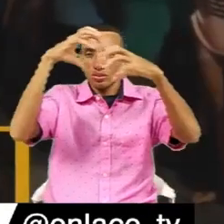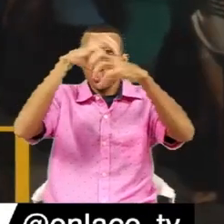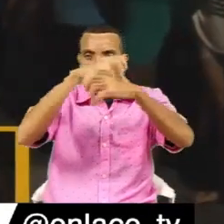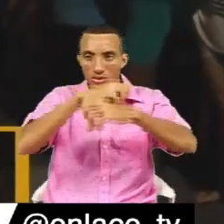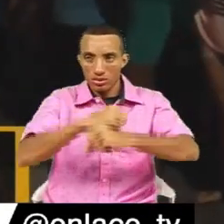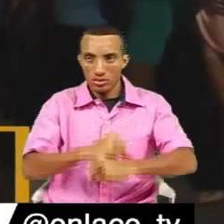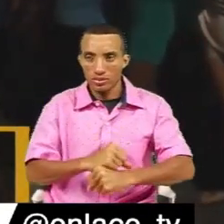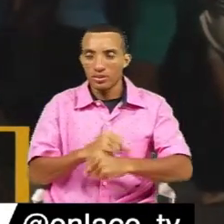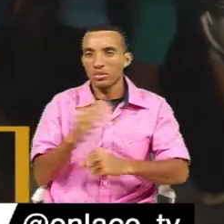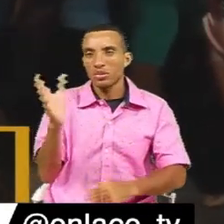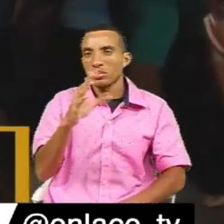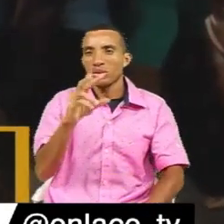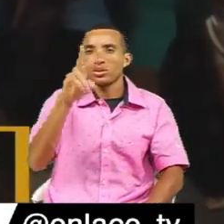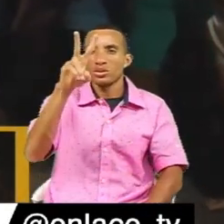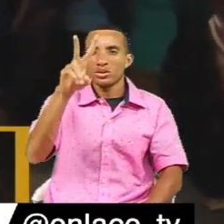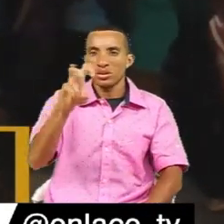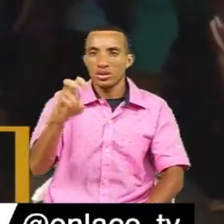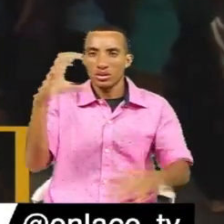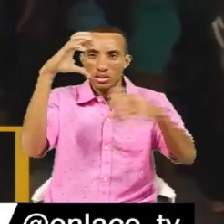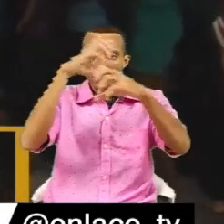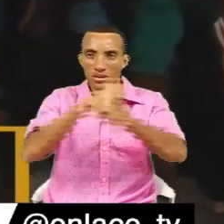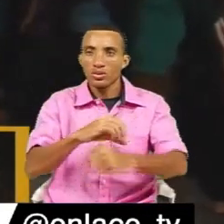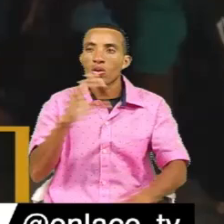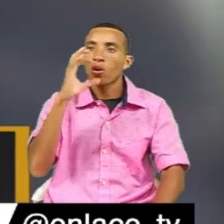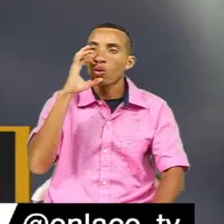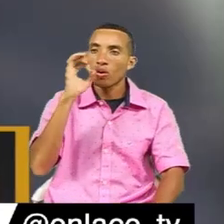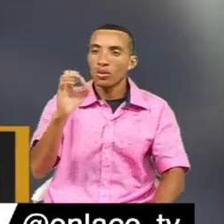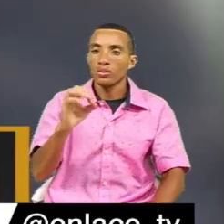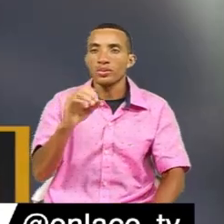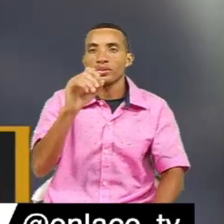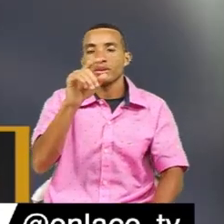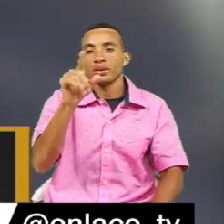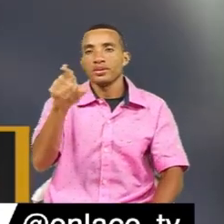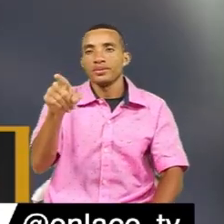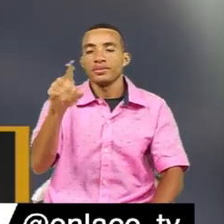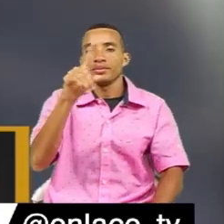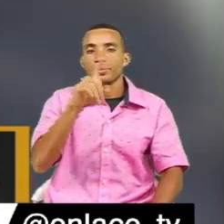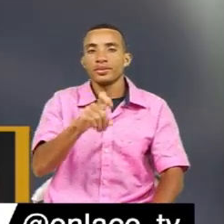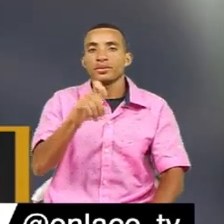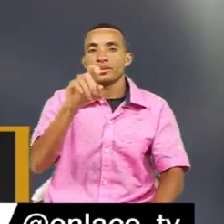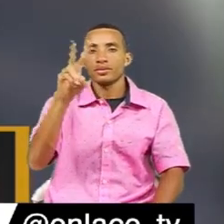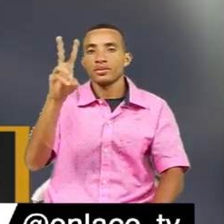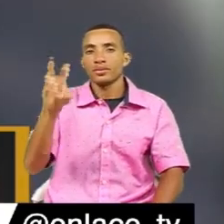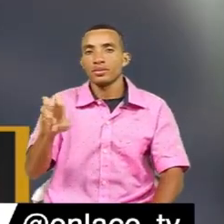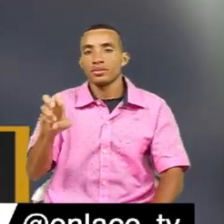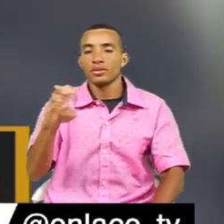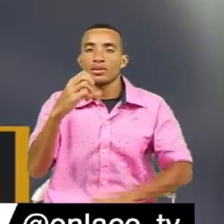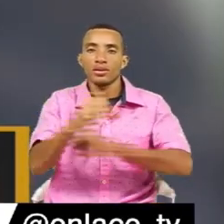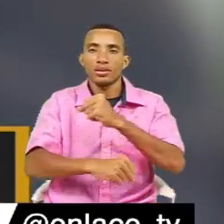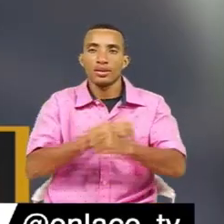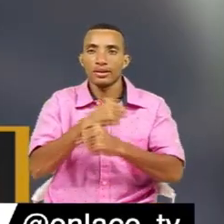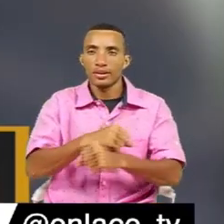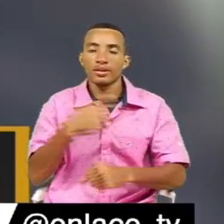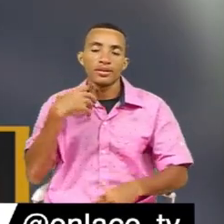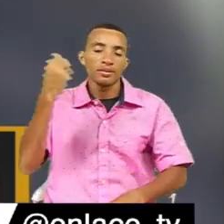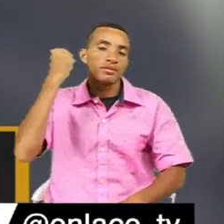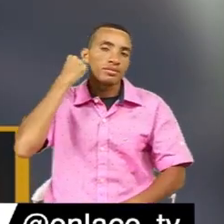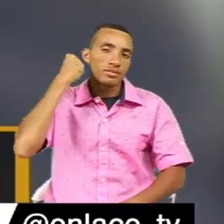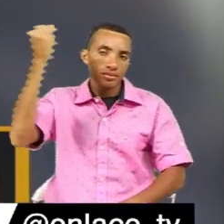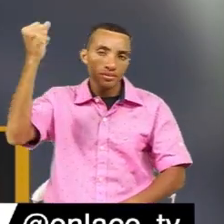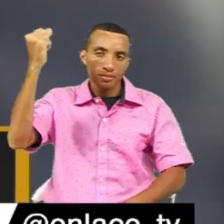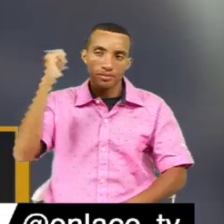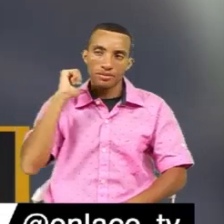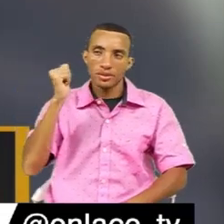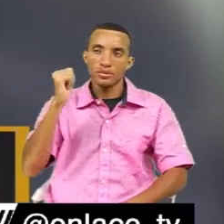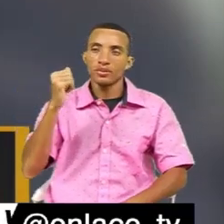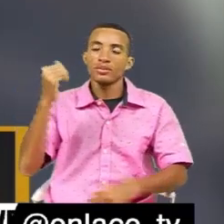julio hacia las 7 se percataron de que Orlando López, de 68 años de edad, había decidido acabar con su vida colgándose de una soga en